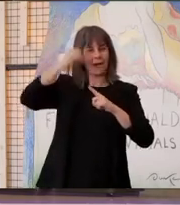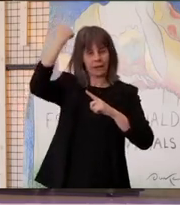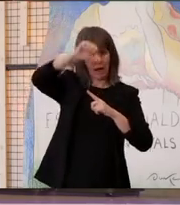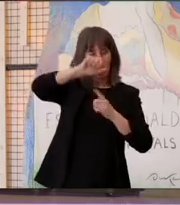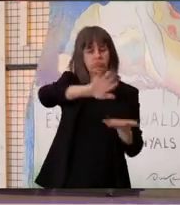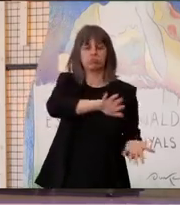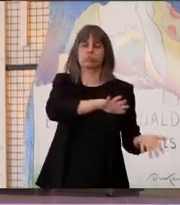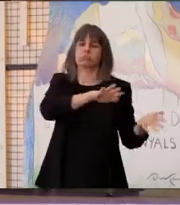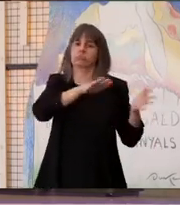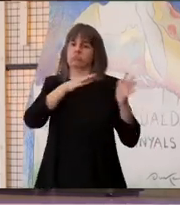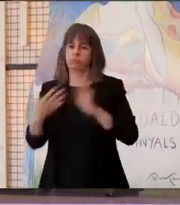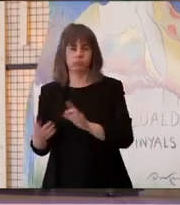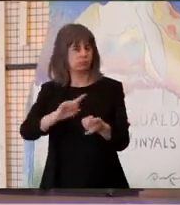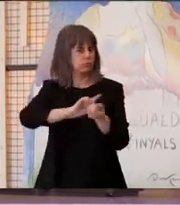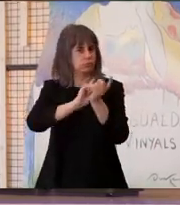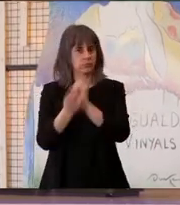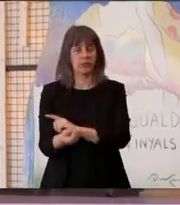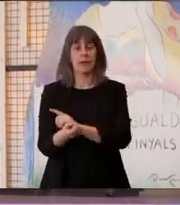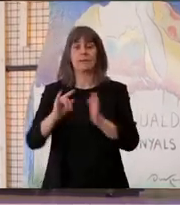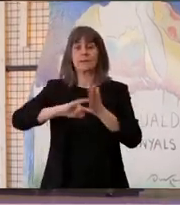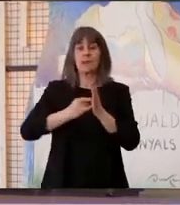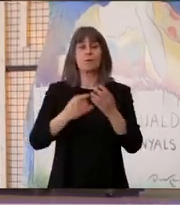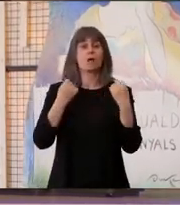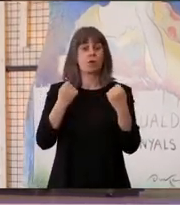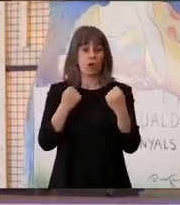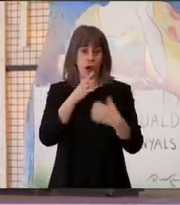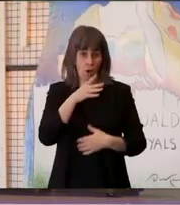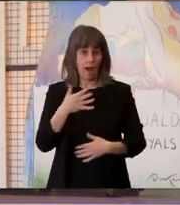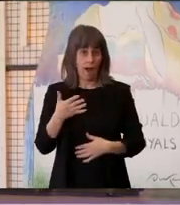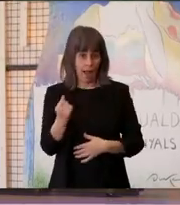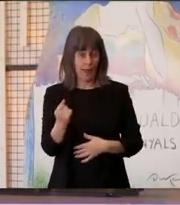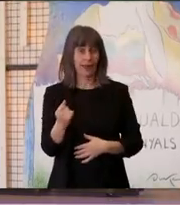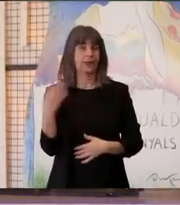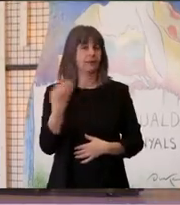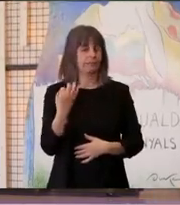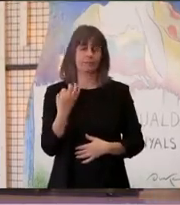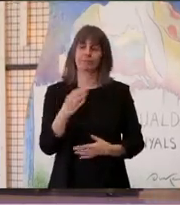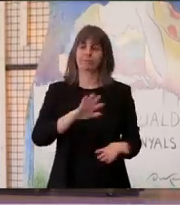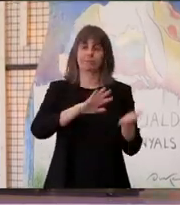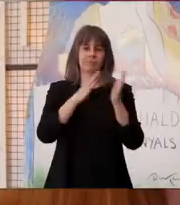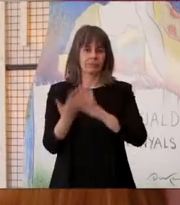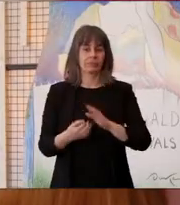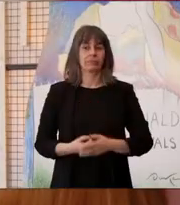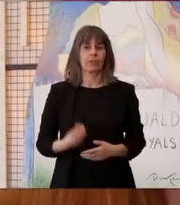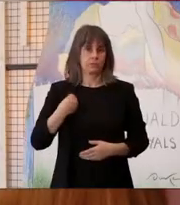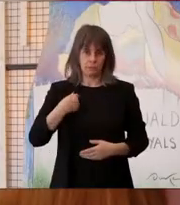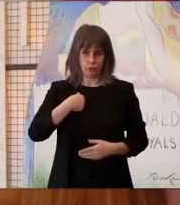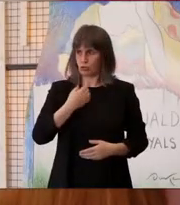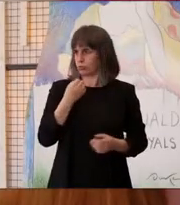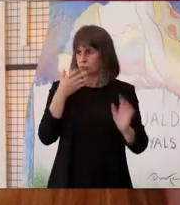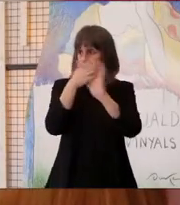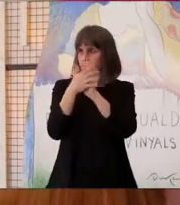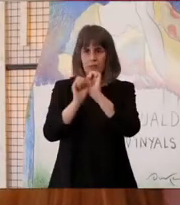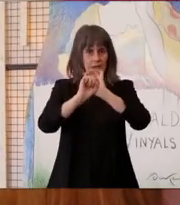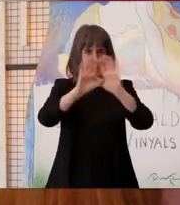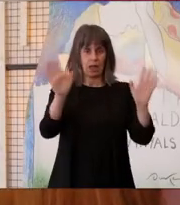transformar el sistema de poder establecido y desde luego y lo digo con toda Claridad los